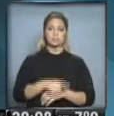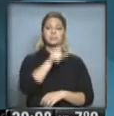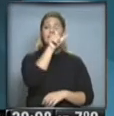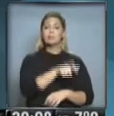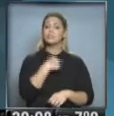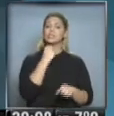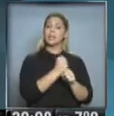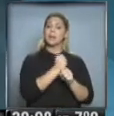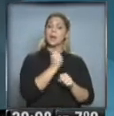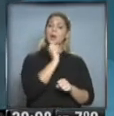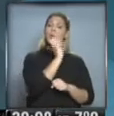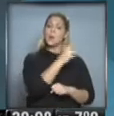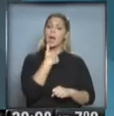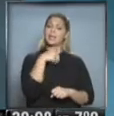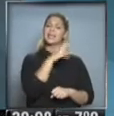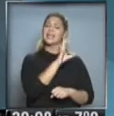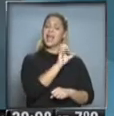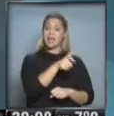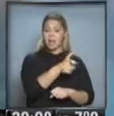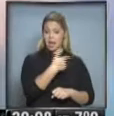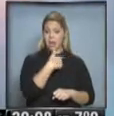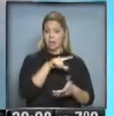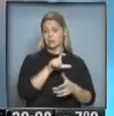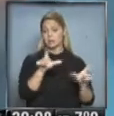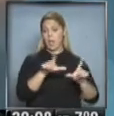trabajaba en un bar de un canal de televisión porteño